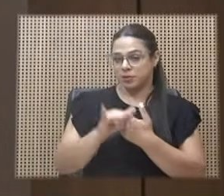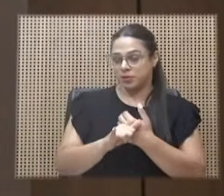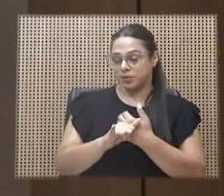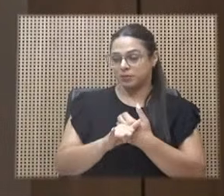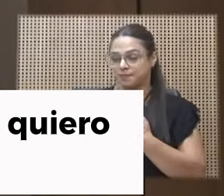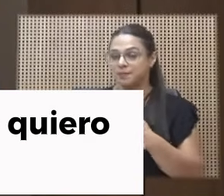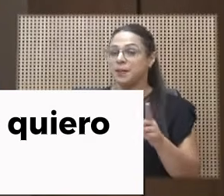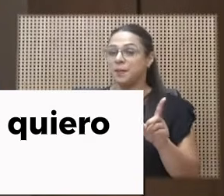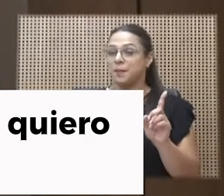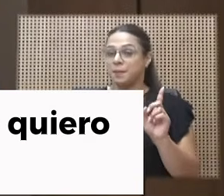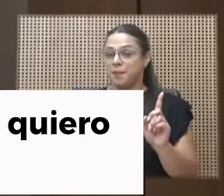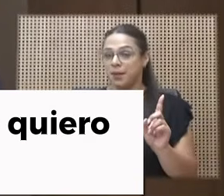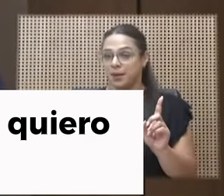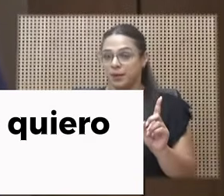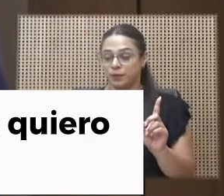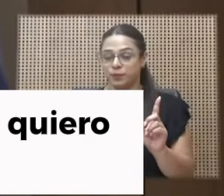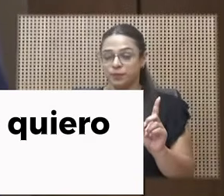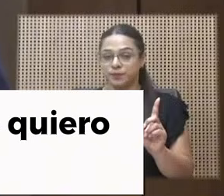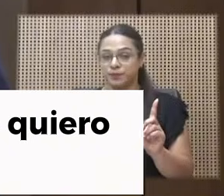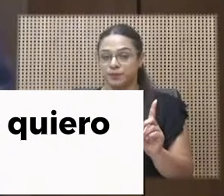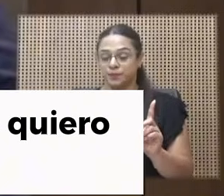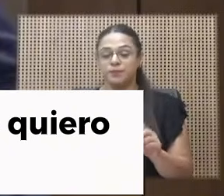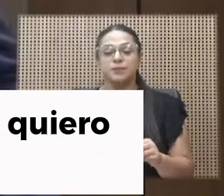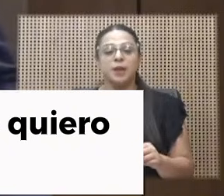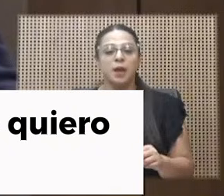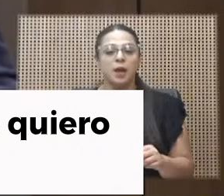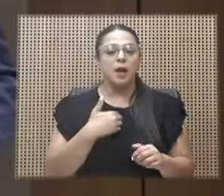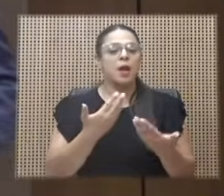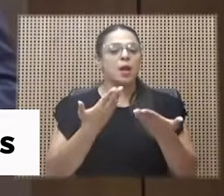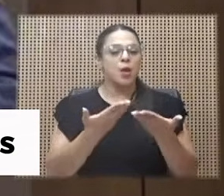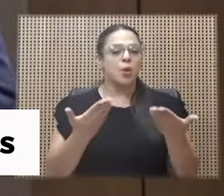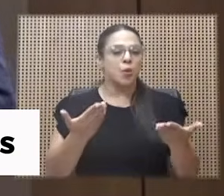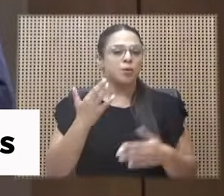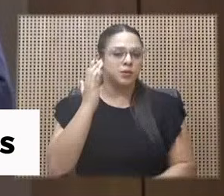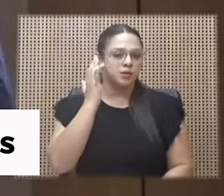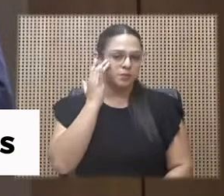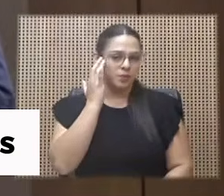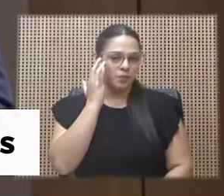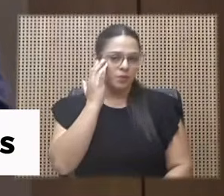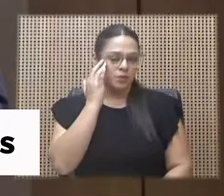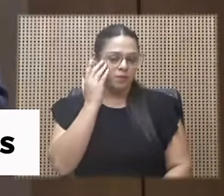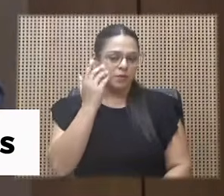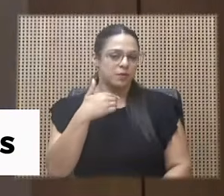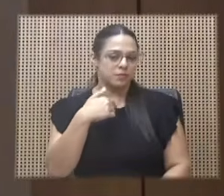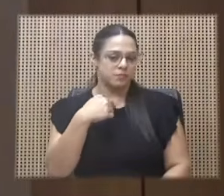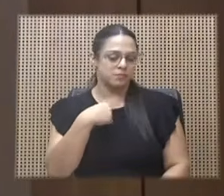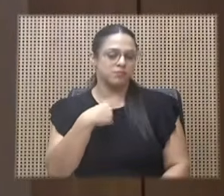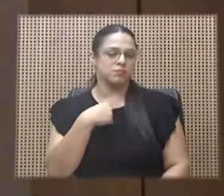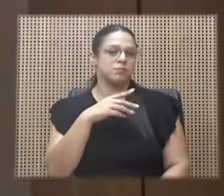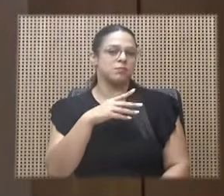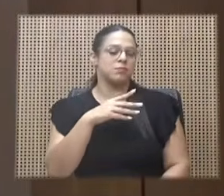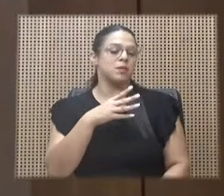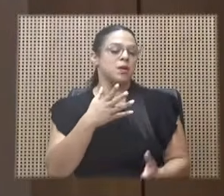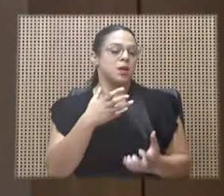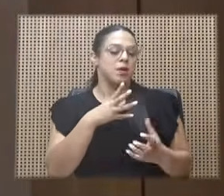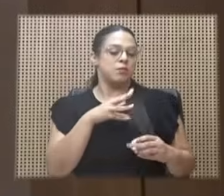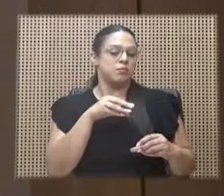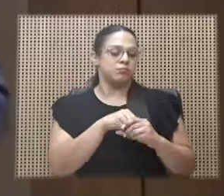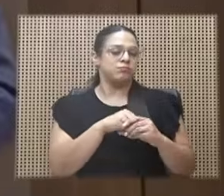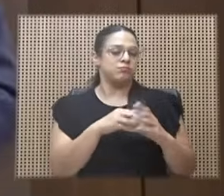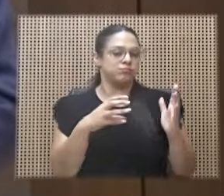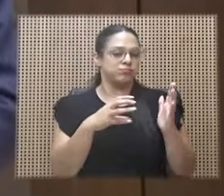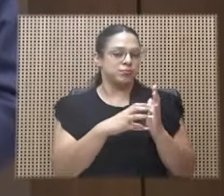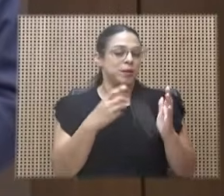efectivamente, hay cosas que preocupan y de mi parte quiero que queden en actas algunas interpretaciones para evitar